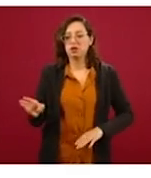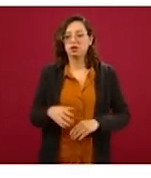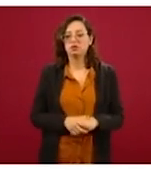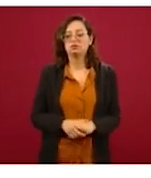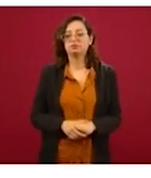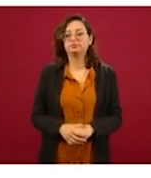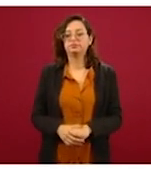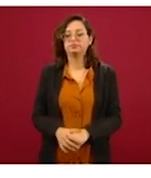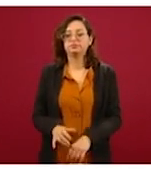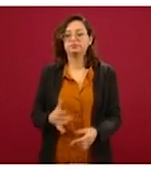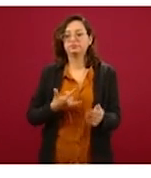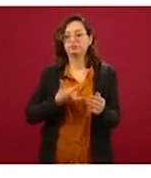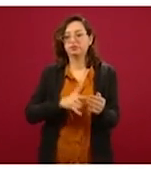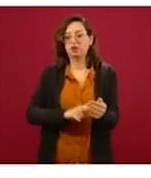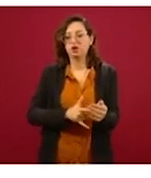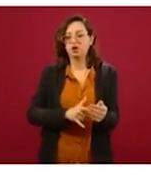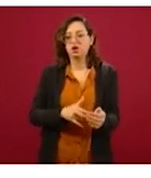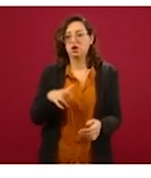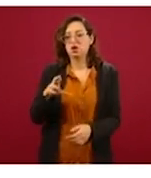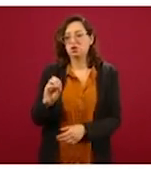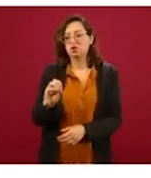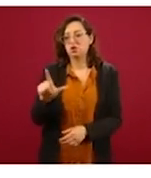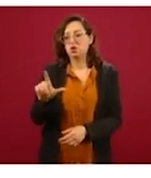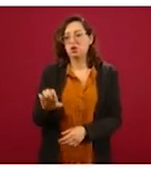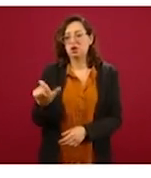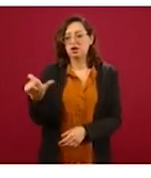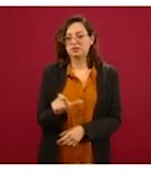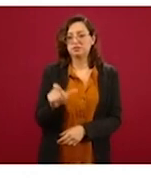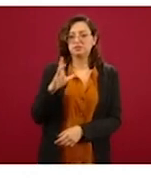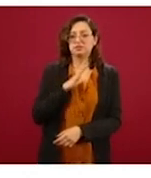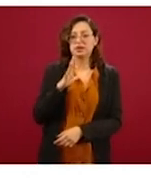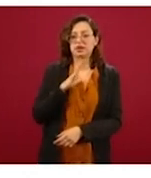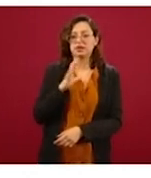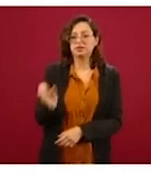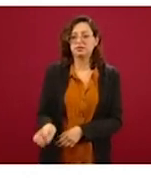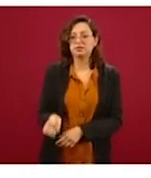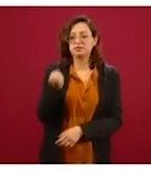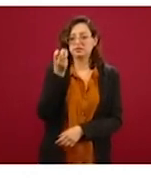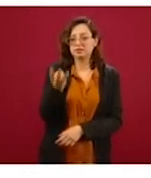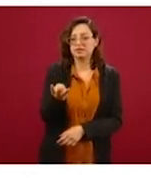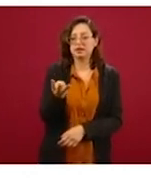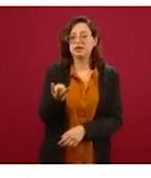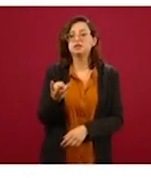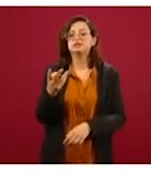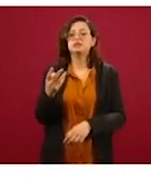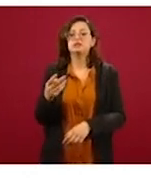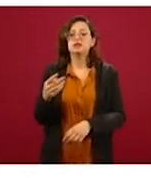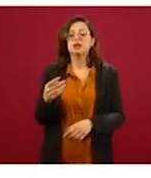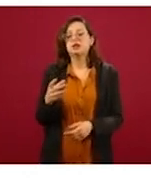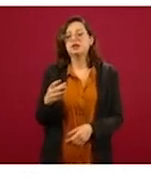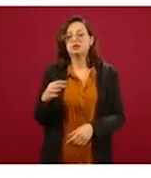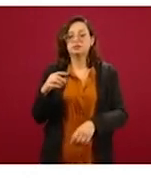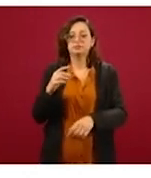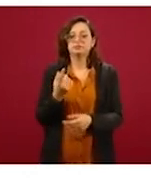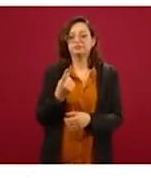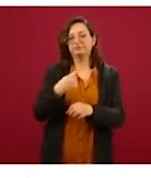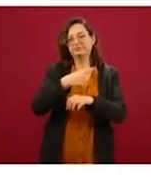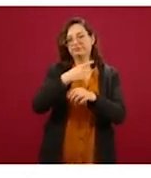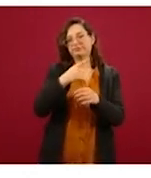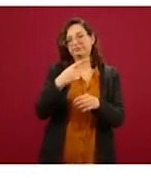el Rolex. Tenemos 3 Rolex. Donde marca las horas tiene incrustaciones de diamantes. Y